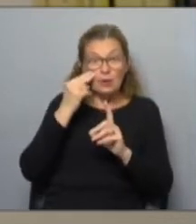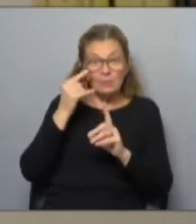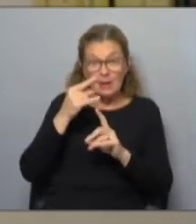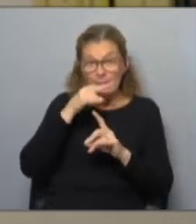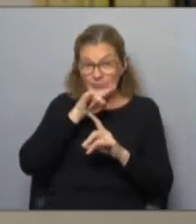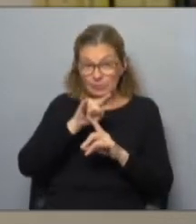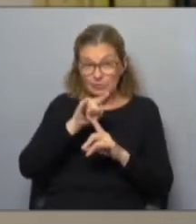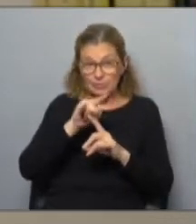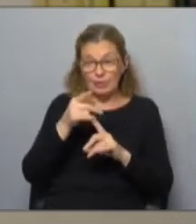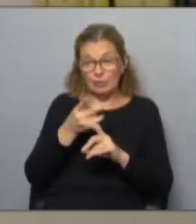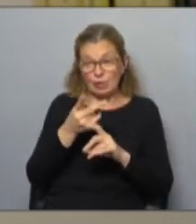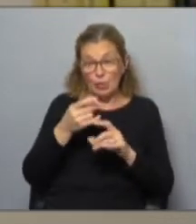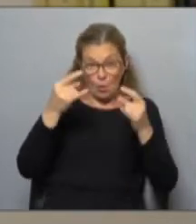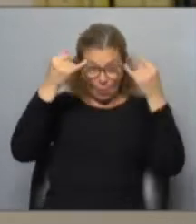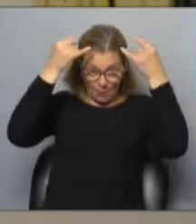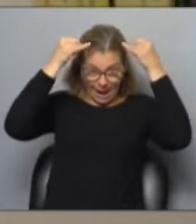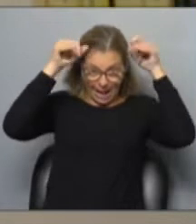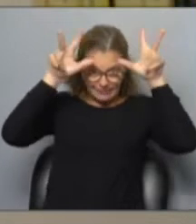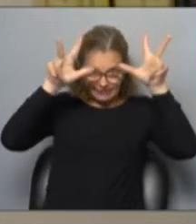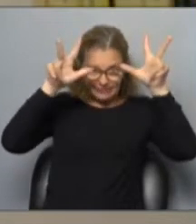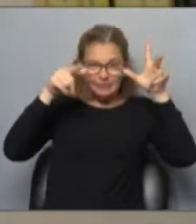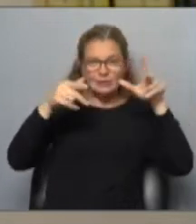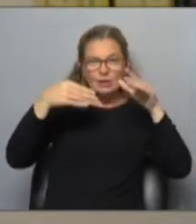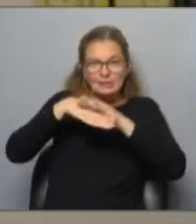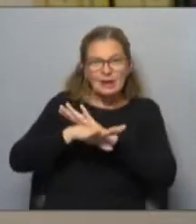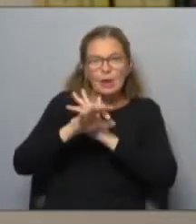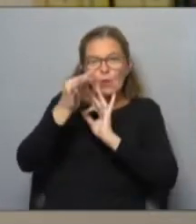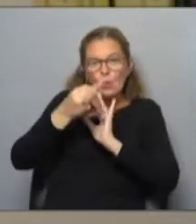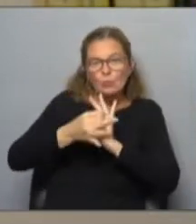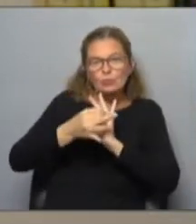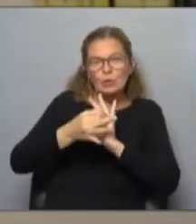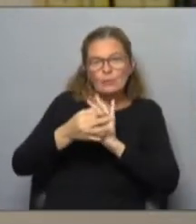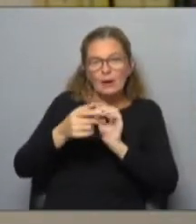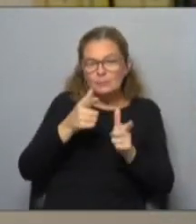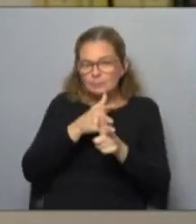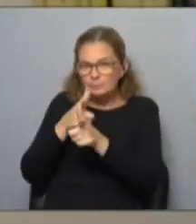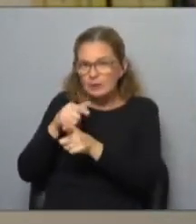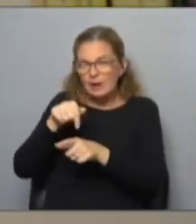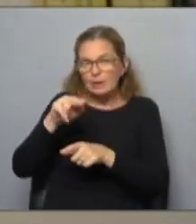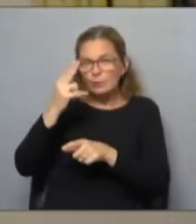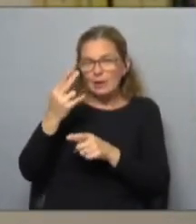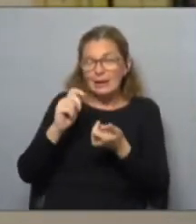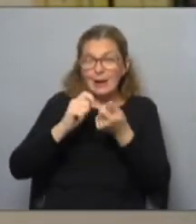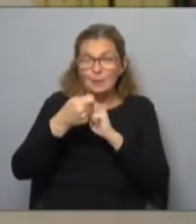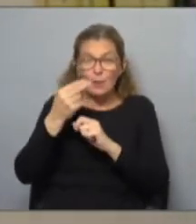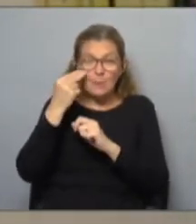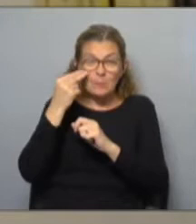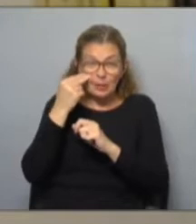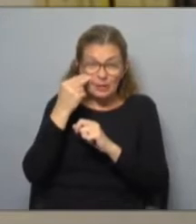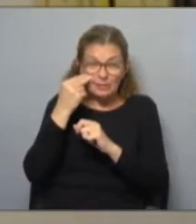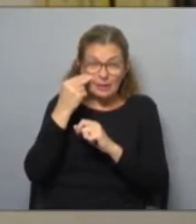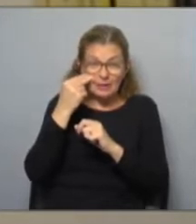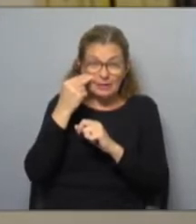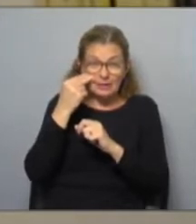jabalí o en el axis, que son estas dos especies emblemáticas, se introdujeron justamente para hacer caza deportiva en Uruguay y se convirtieron en problema, se convirtieron en